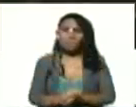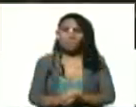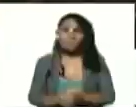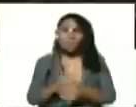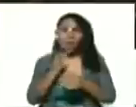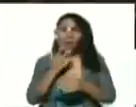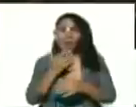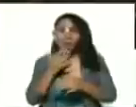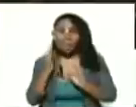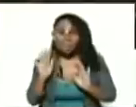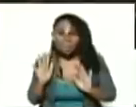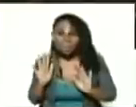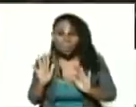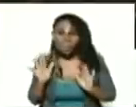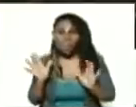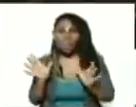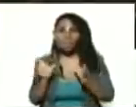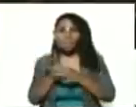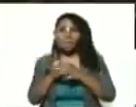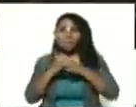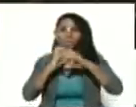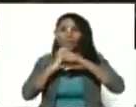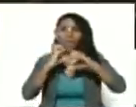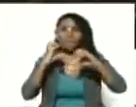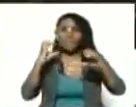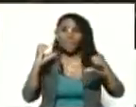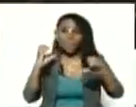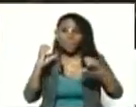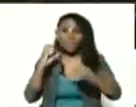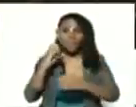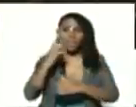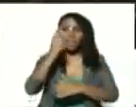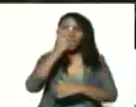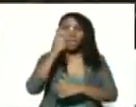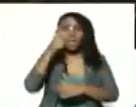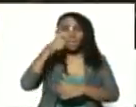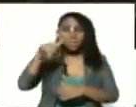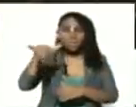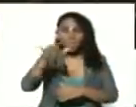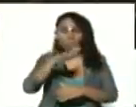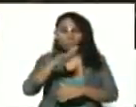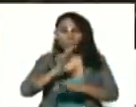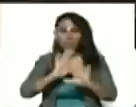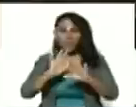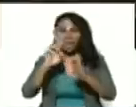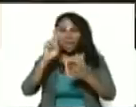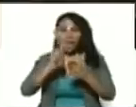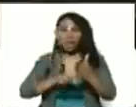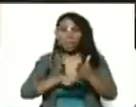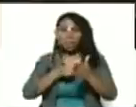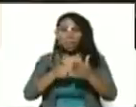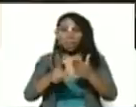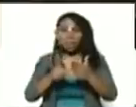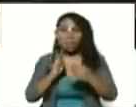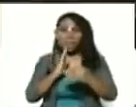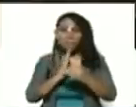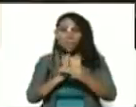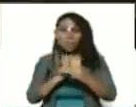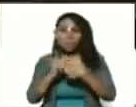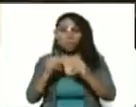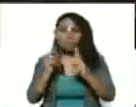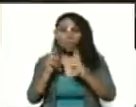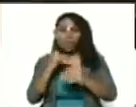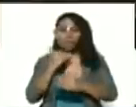por ejemplo, en el sector transporte entre ciudades, ya habiendo eliminado las alcabalas, gracias